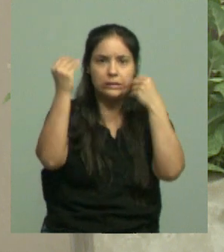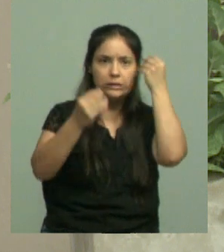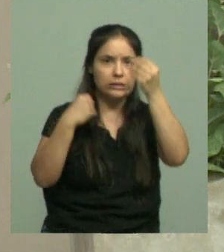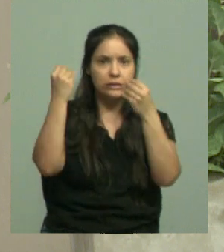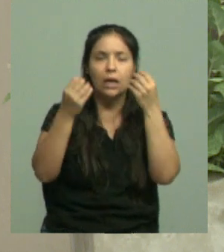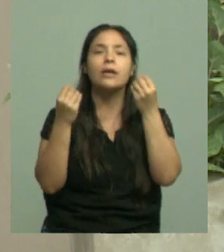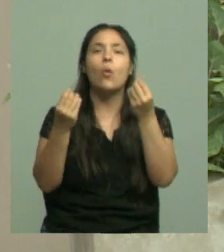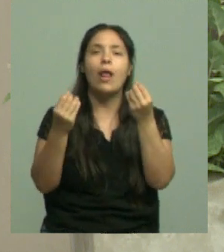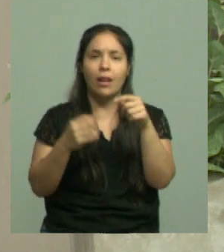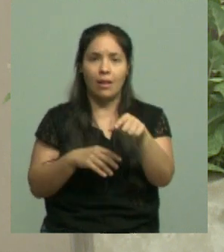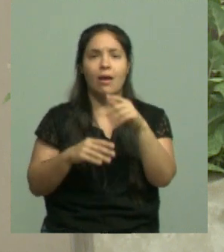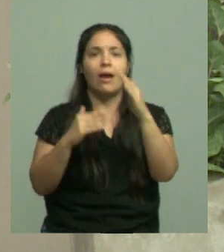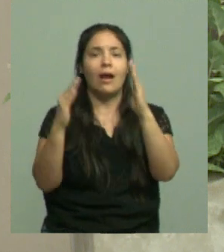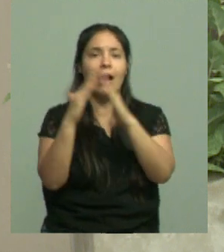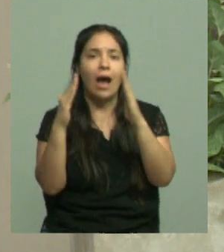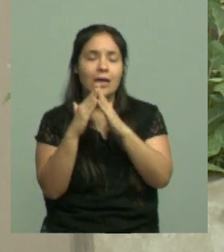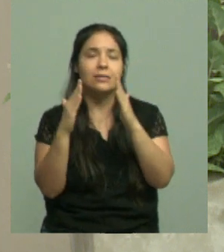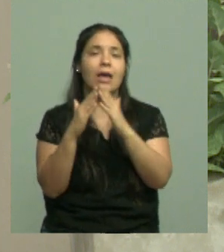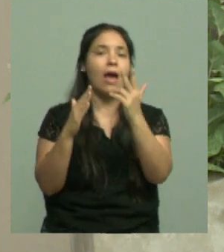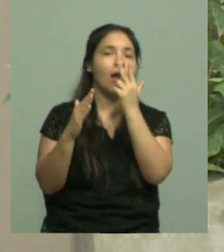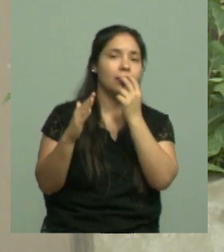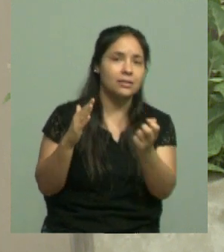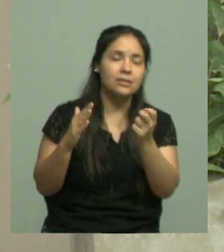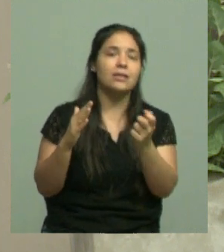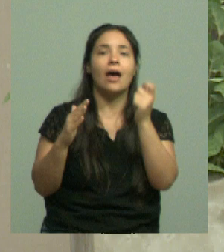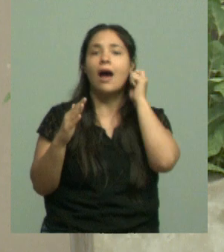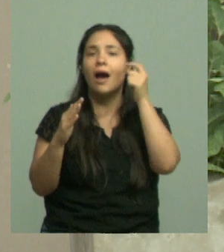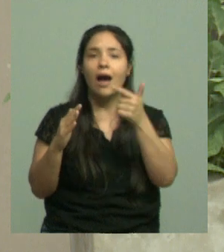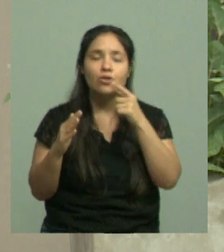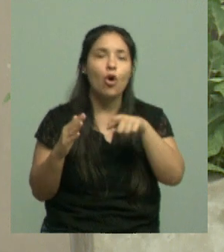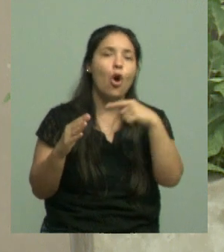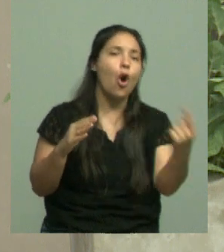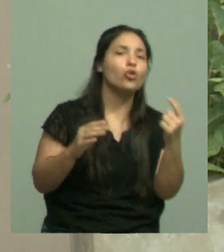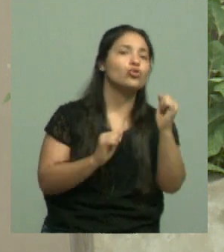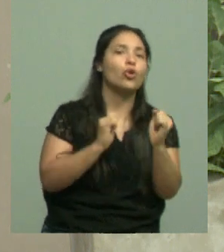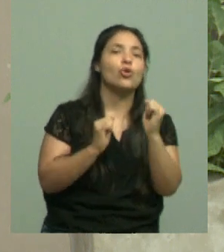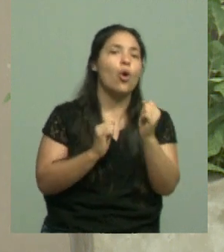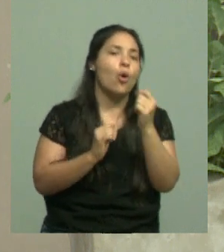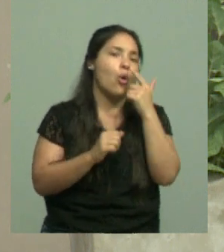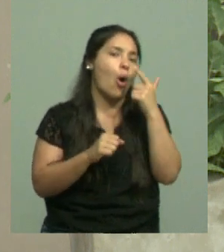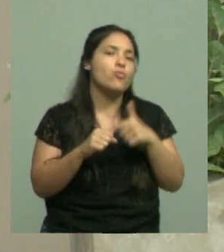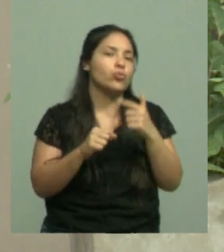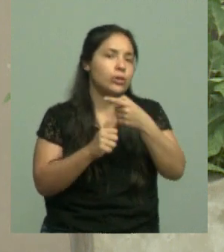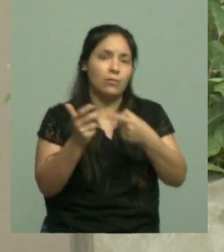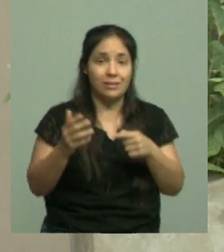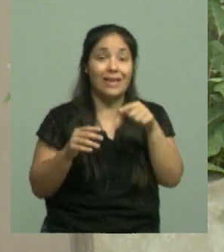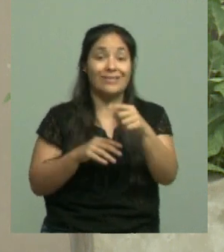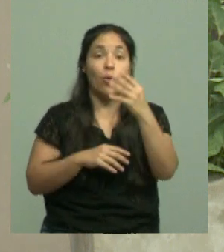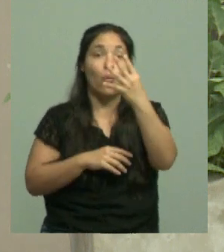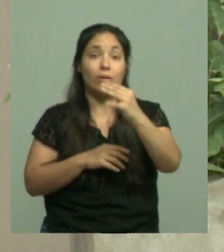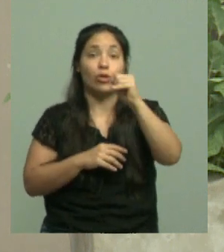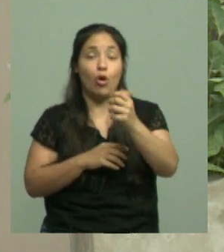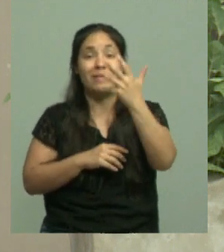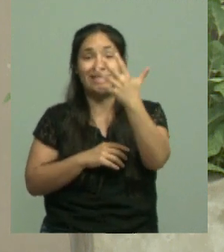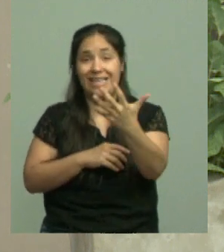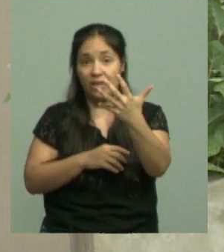el de vivienda, agua, electricidad, gas y otros combustibles. Así se llama el rubro de medición en el INDEC, que aumentó un 4,5 y